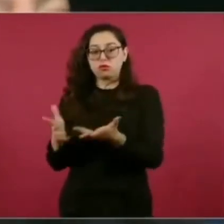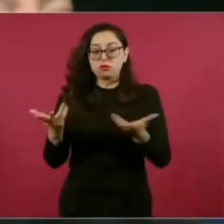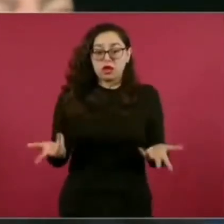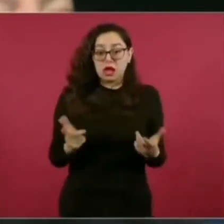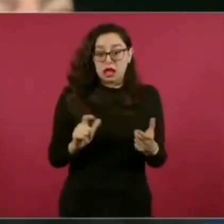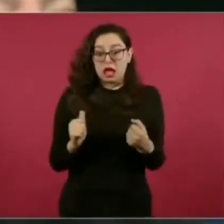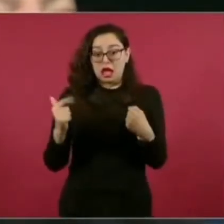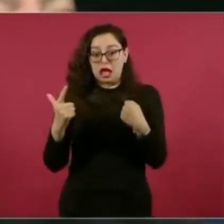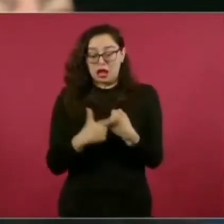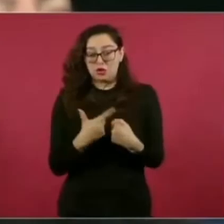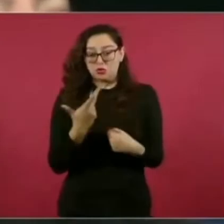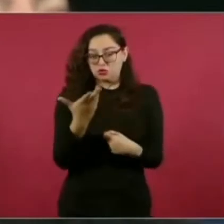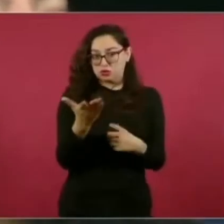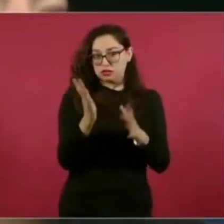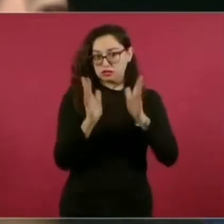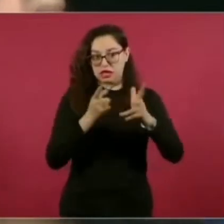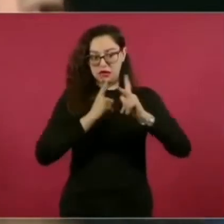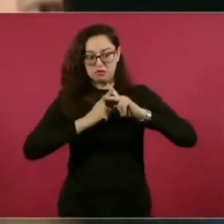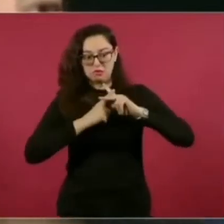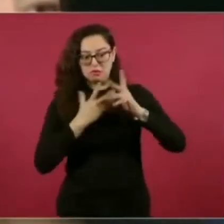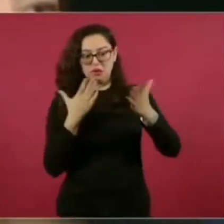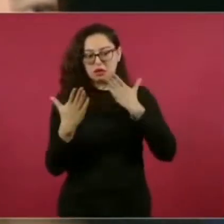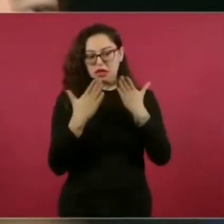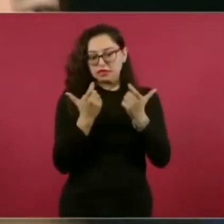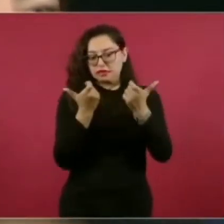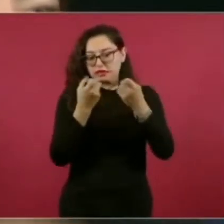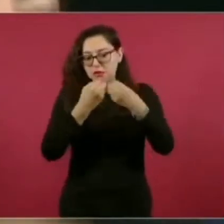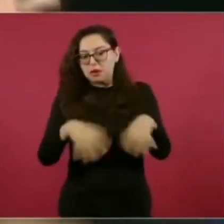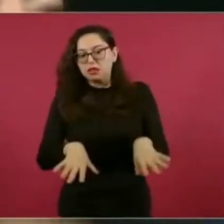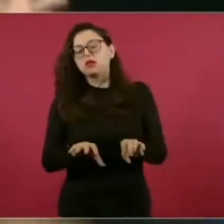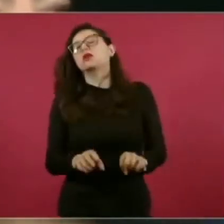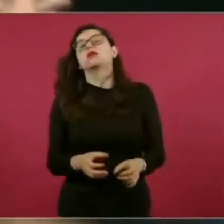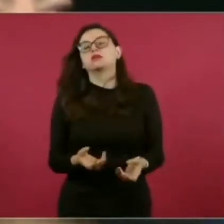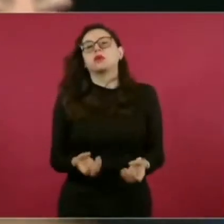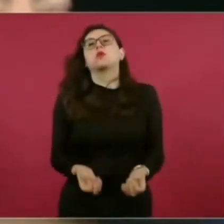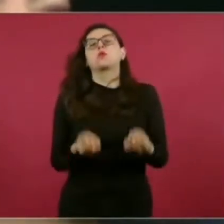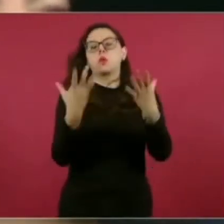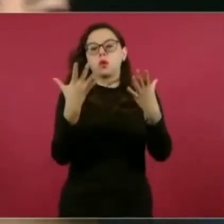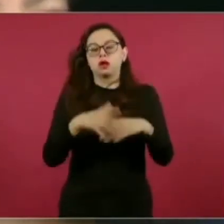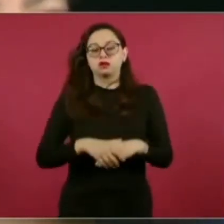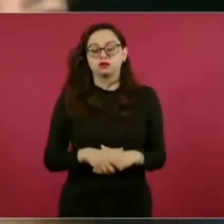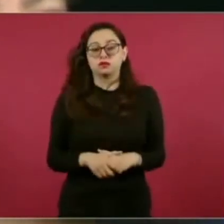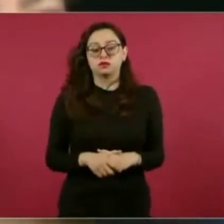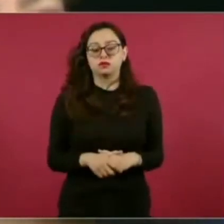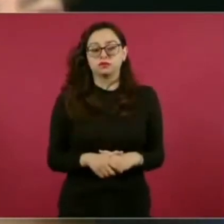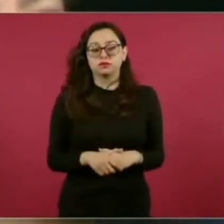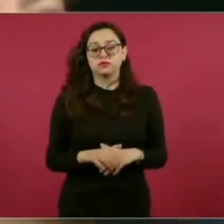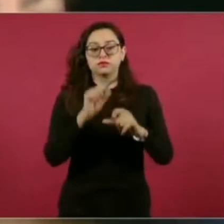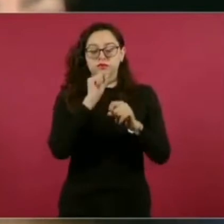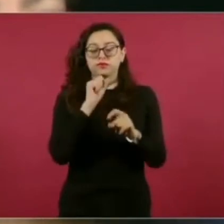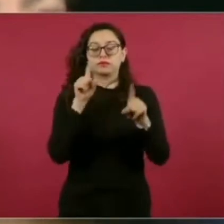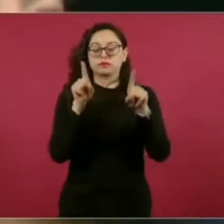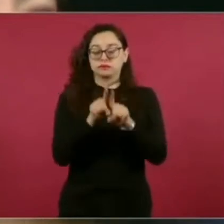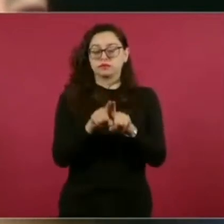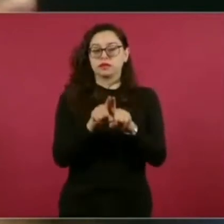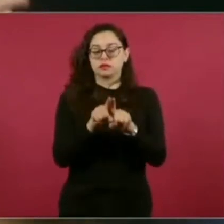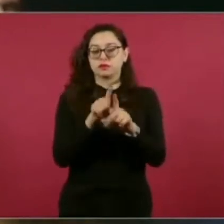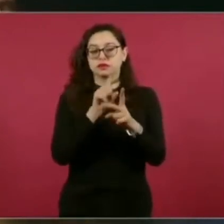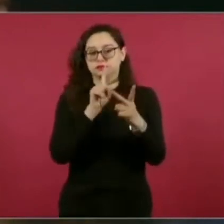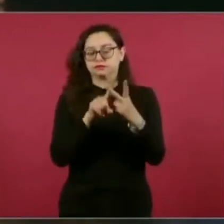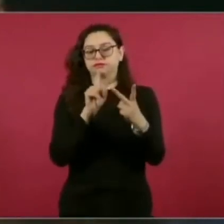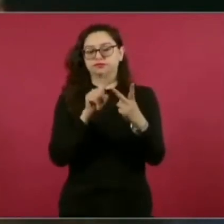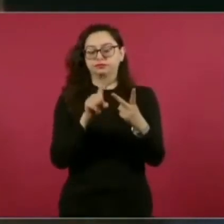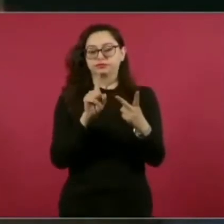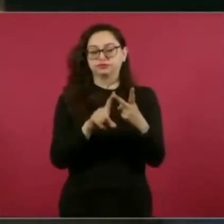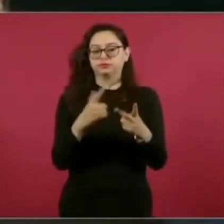hicieron justamente también su balance sobre estas pérdidas económicas. Y preguntarle también, se dio un hackeo hace